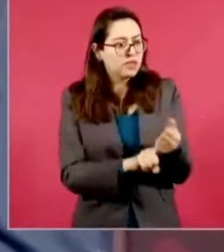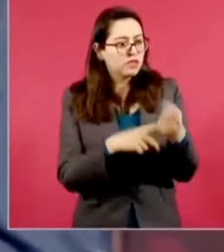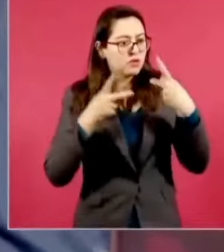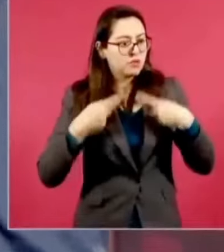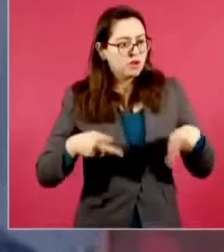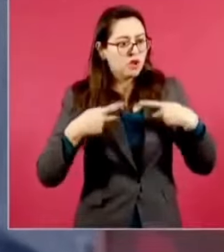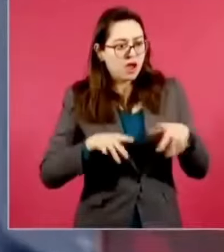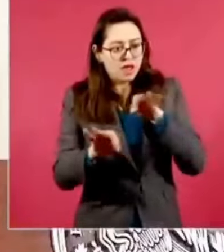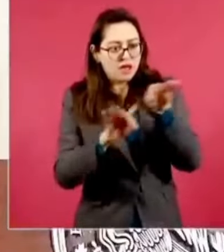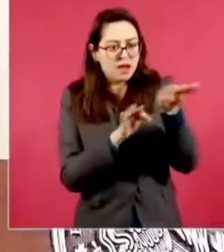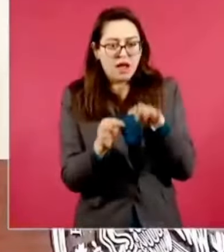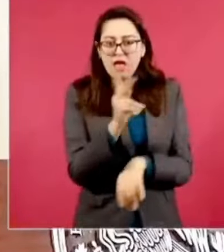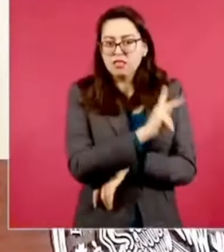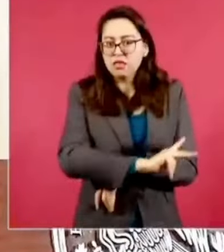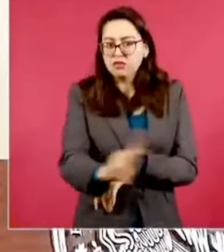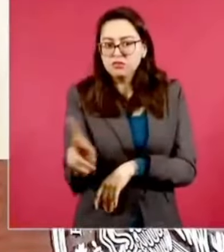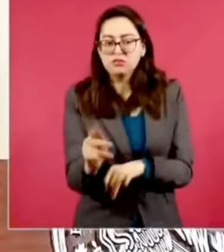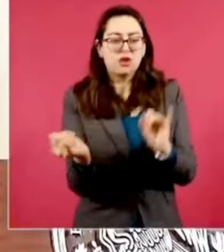uno,